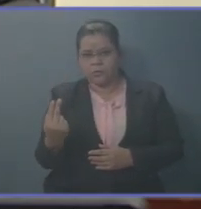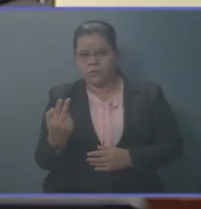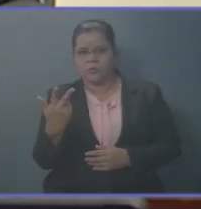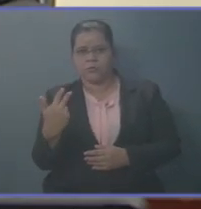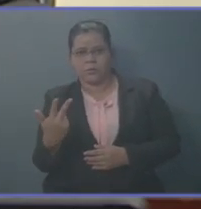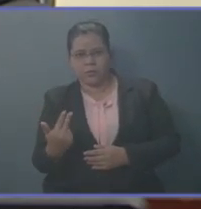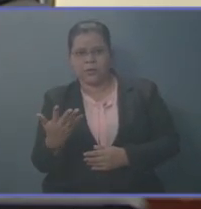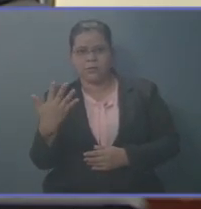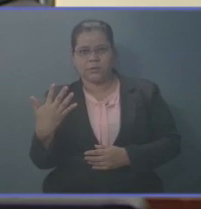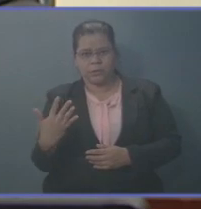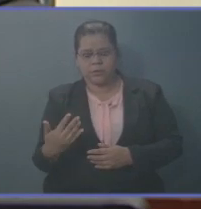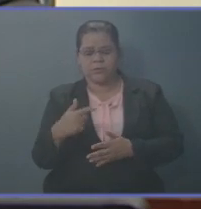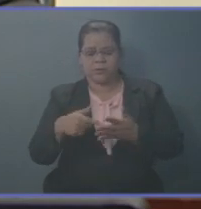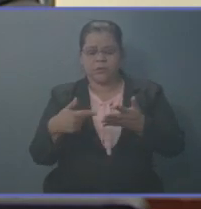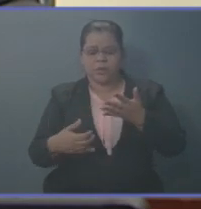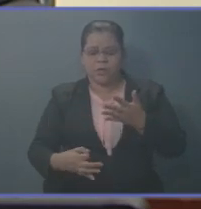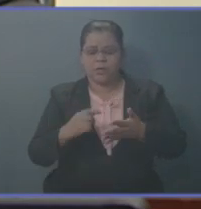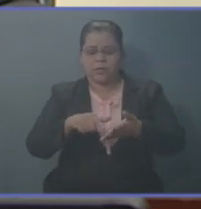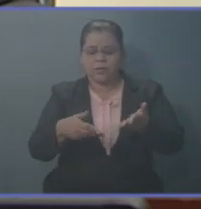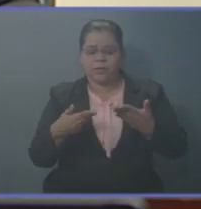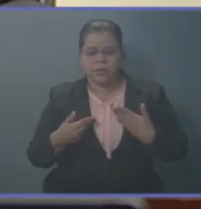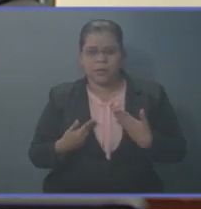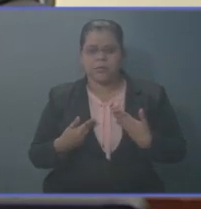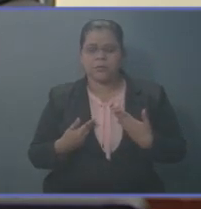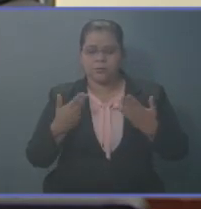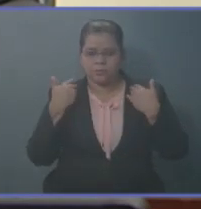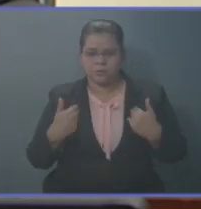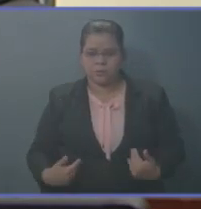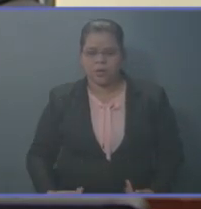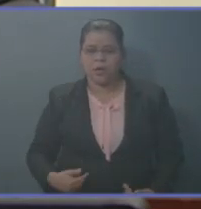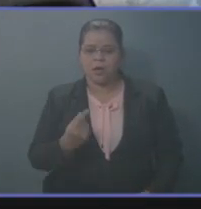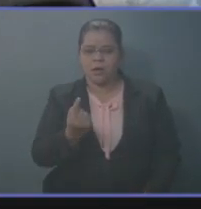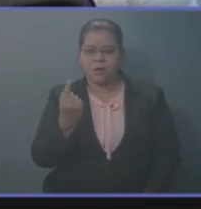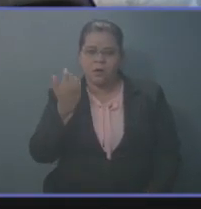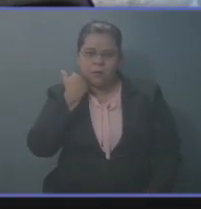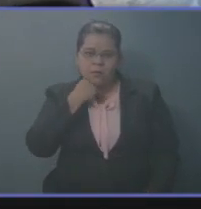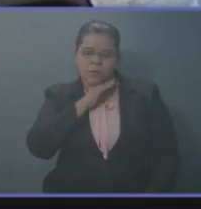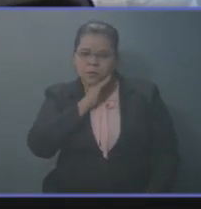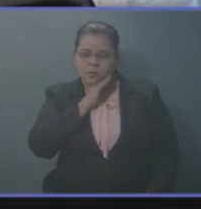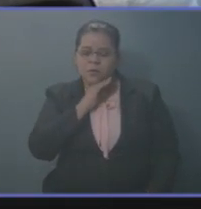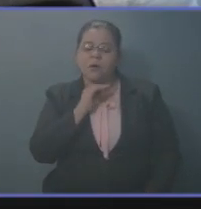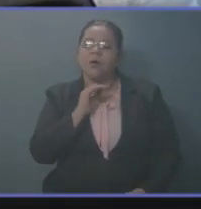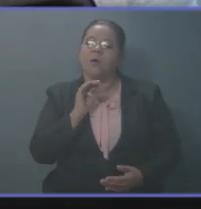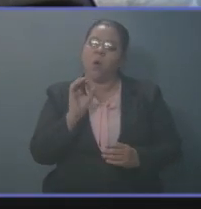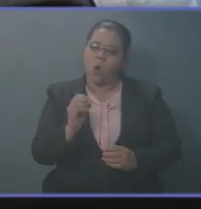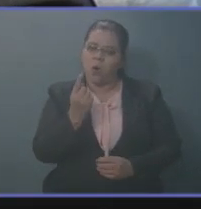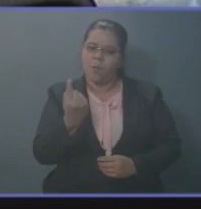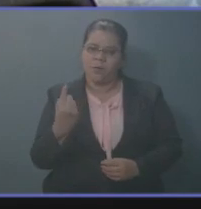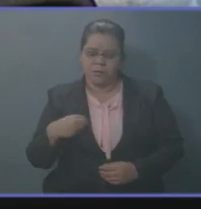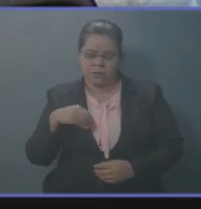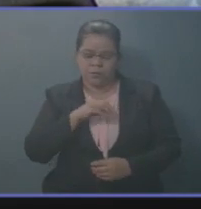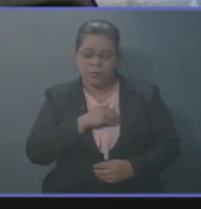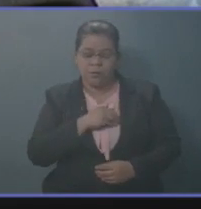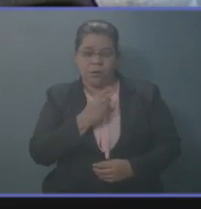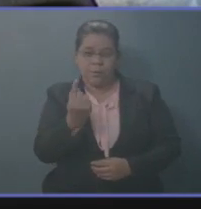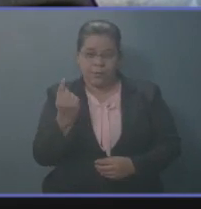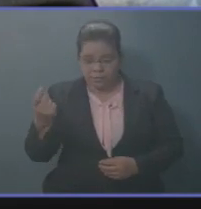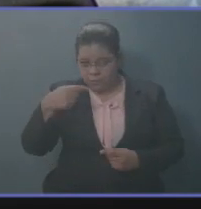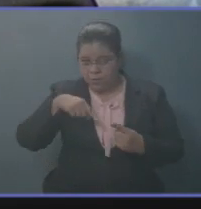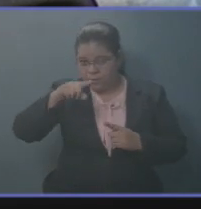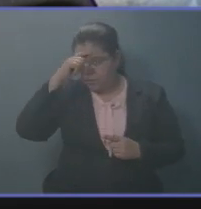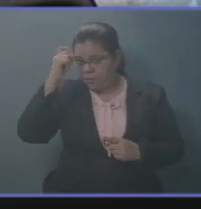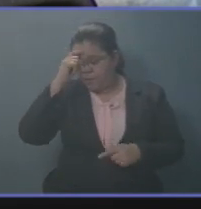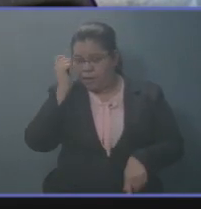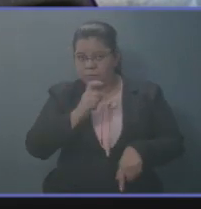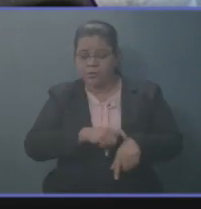de la Ley de los Derechos y Deberes de los Pacientes y de los Prestadores de Servicios de Salud, al personal que se encuentre laborando durante